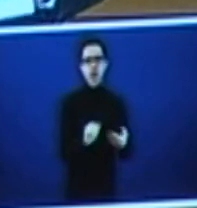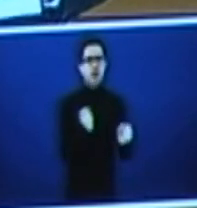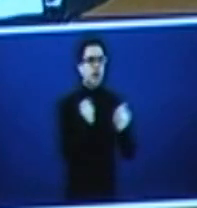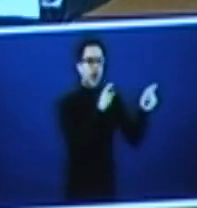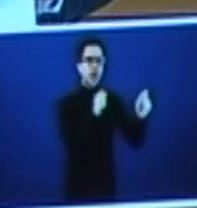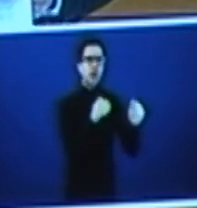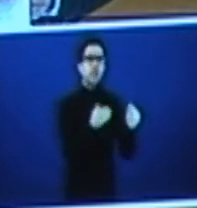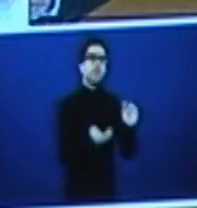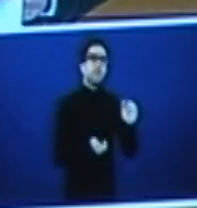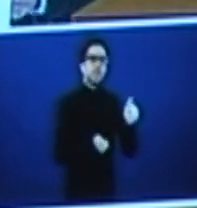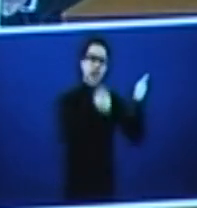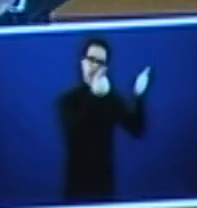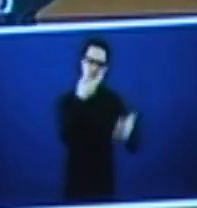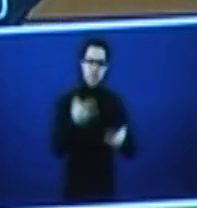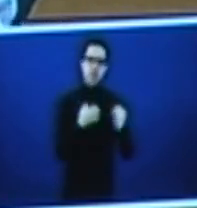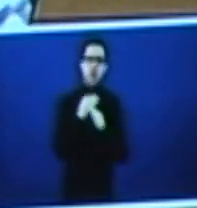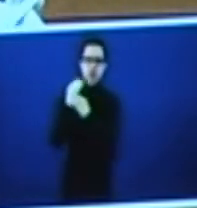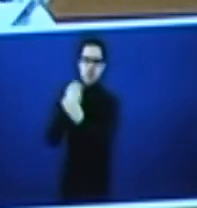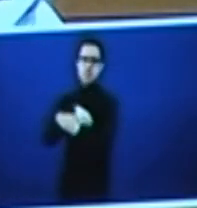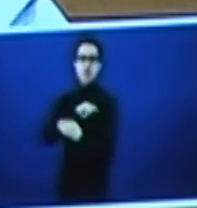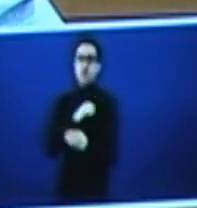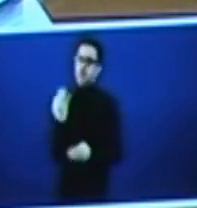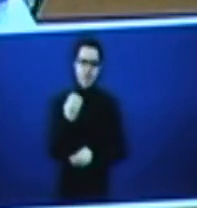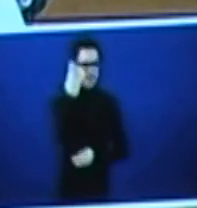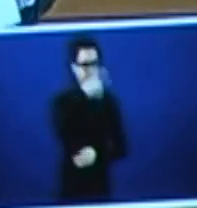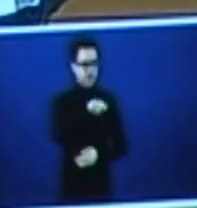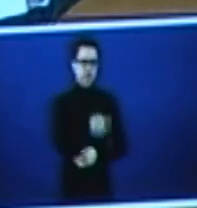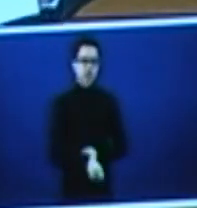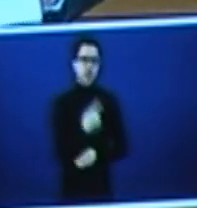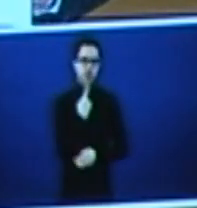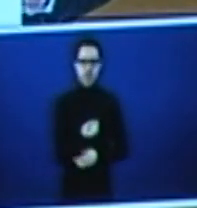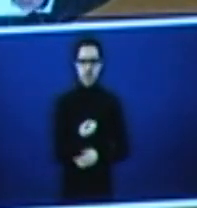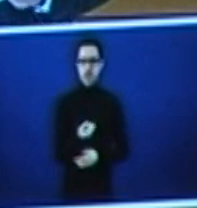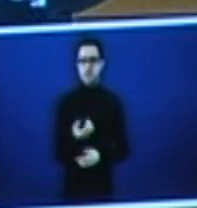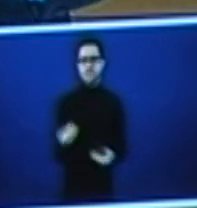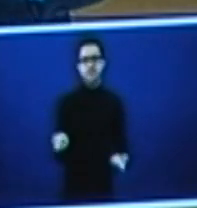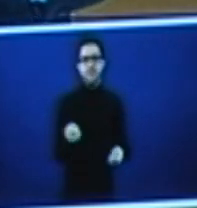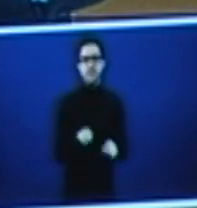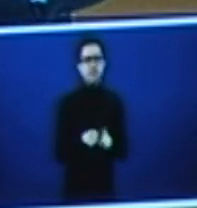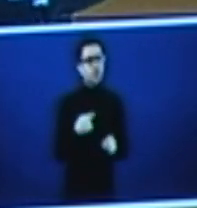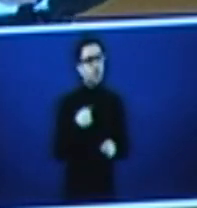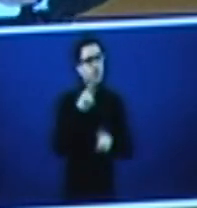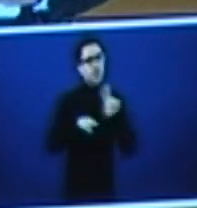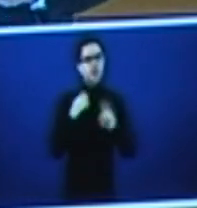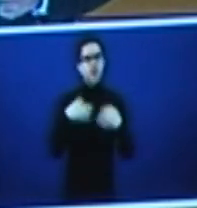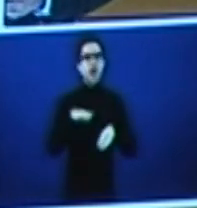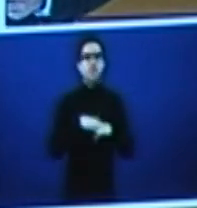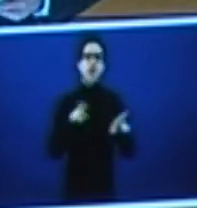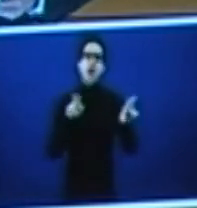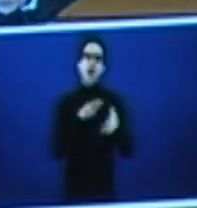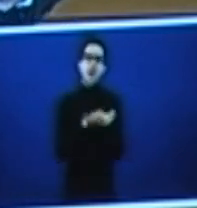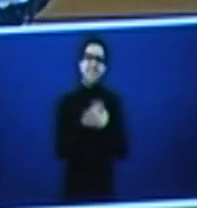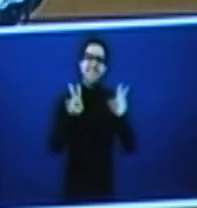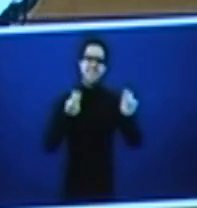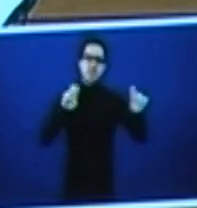que deberíamos de telo en conta. Señoría, non hai ningún inconveniente de falar do naval e de falar do eólico, ningún inconveniente, por suposto. Mire,